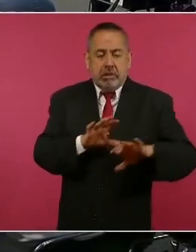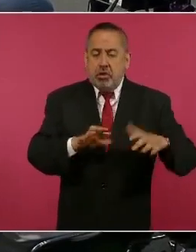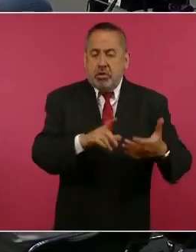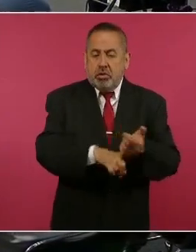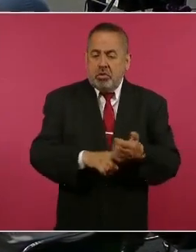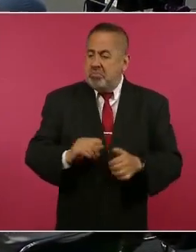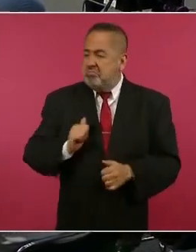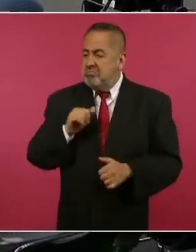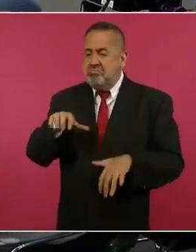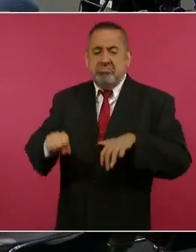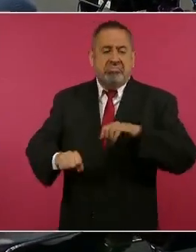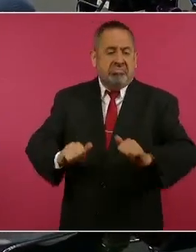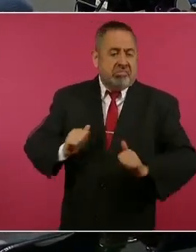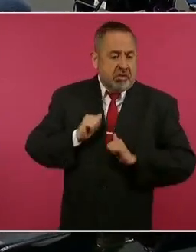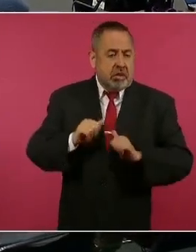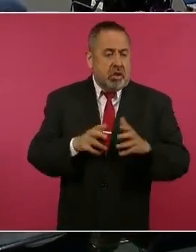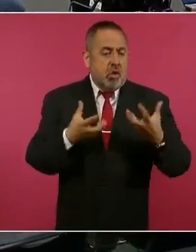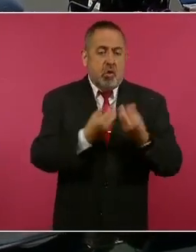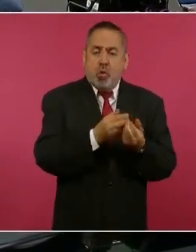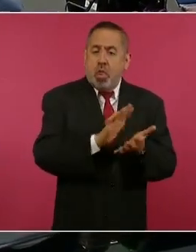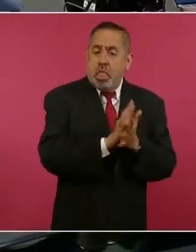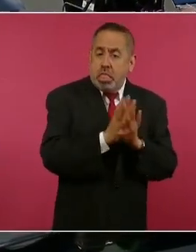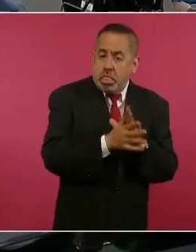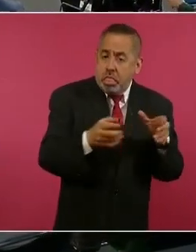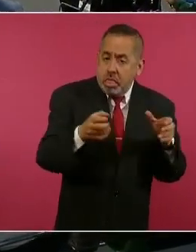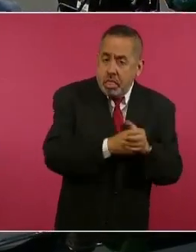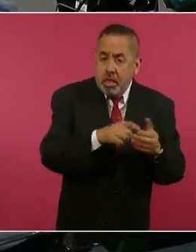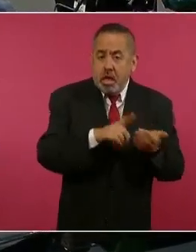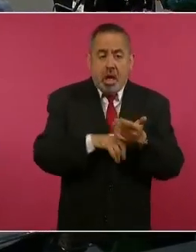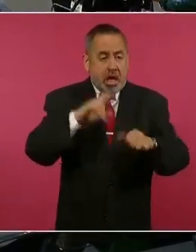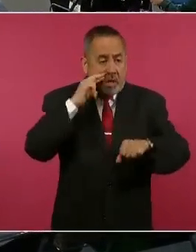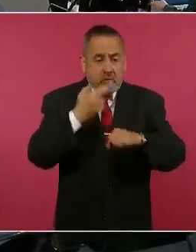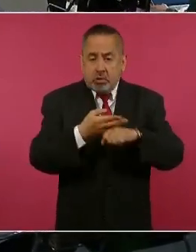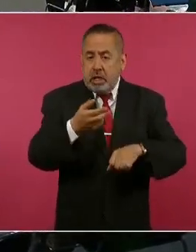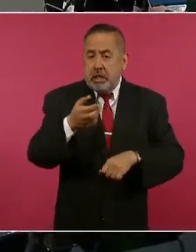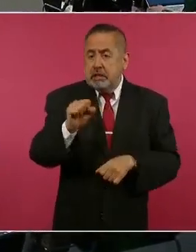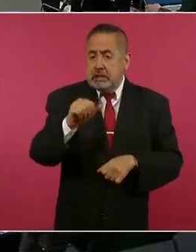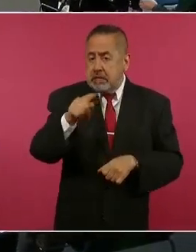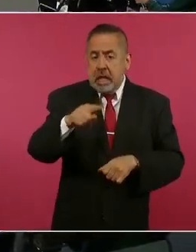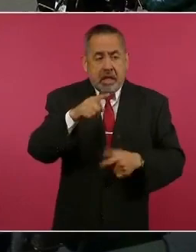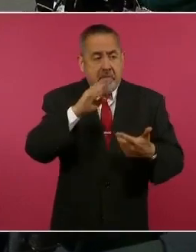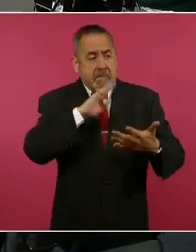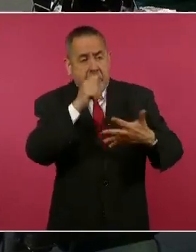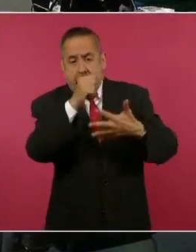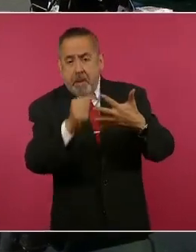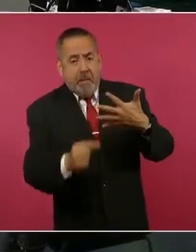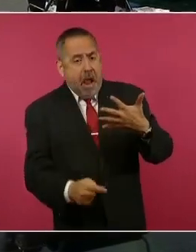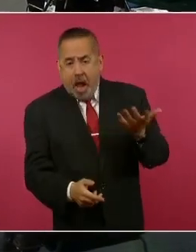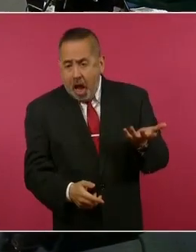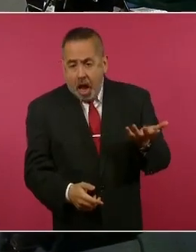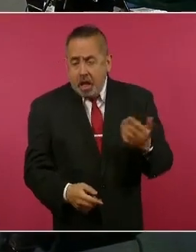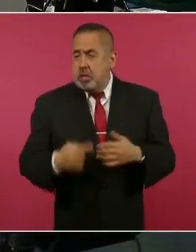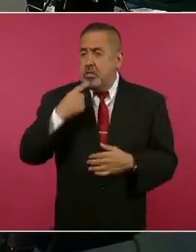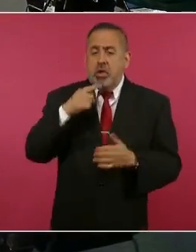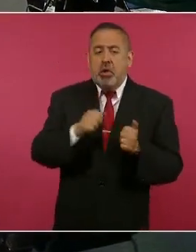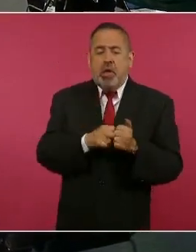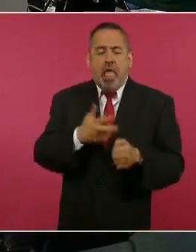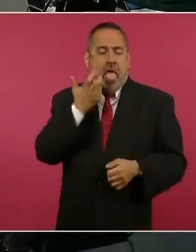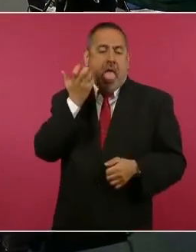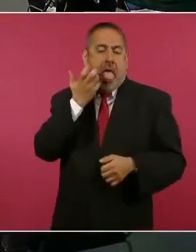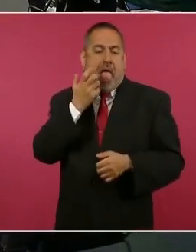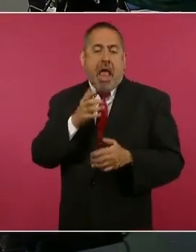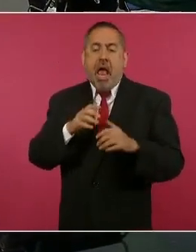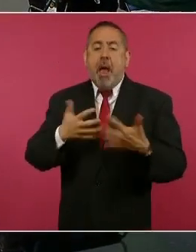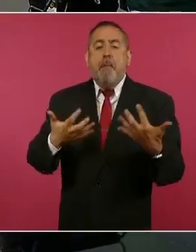de funciones, coalición de servicios públicos, responsabilidad administrativa. Pues a través de amigables empresas y con la ayuda de